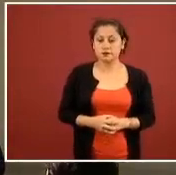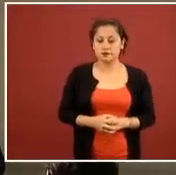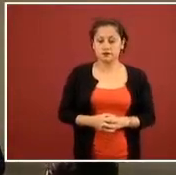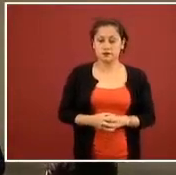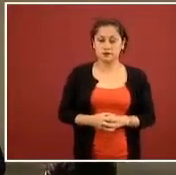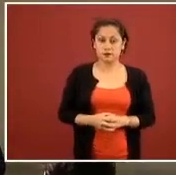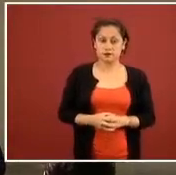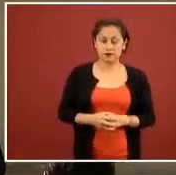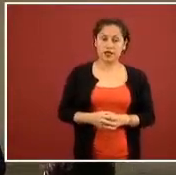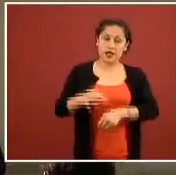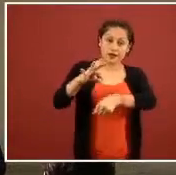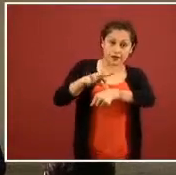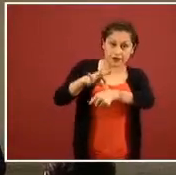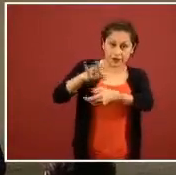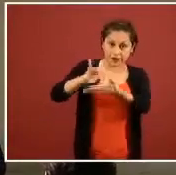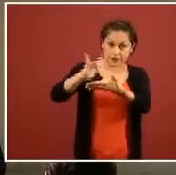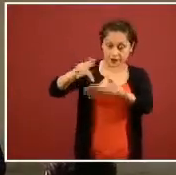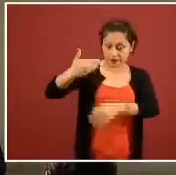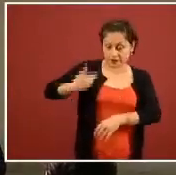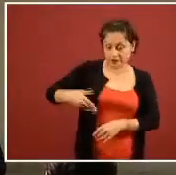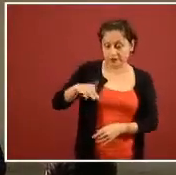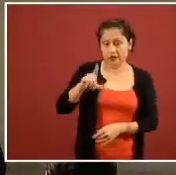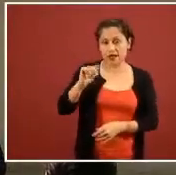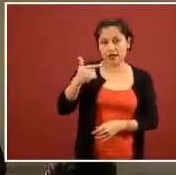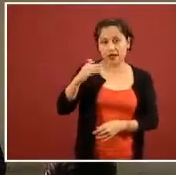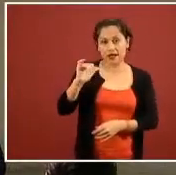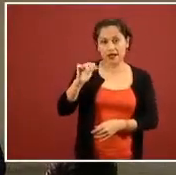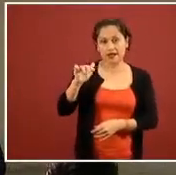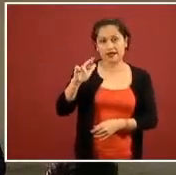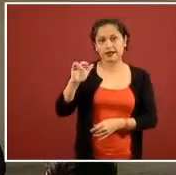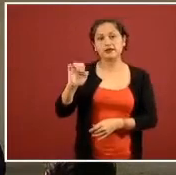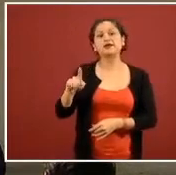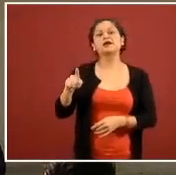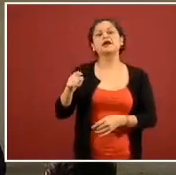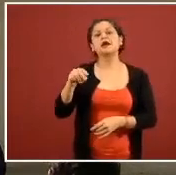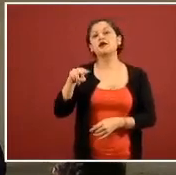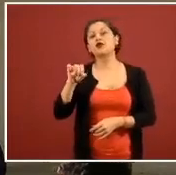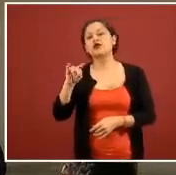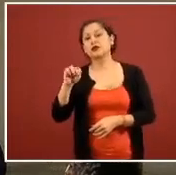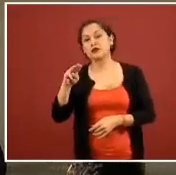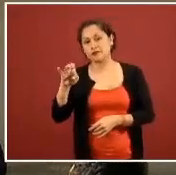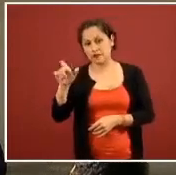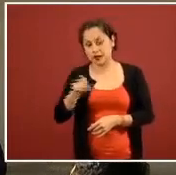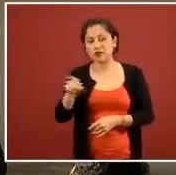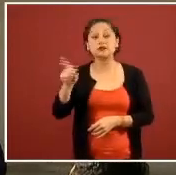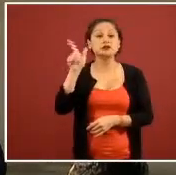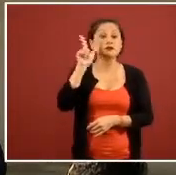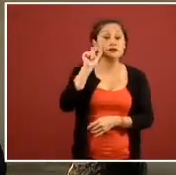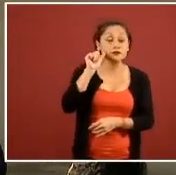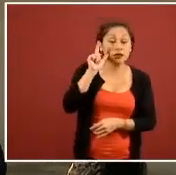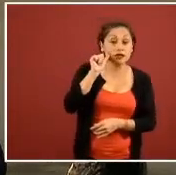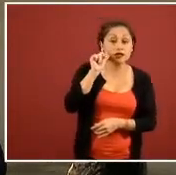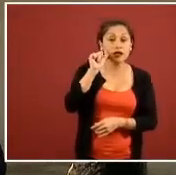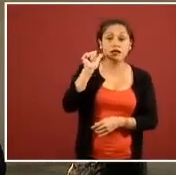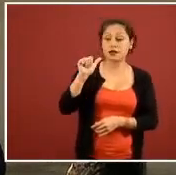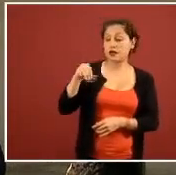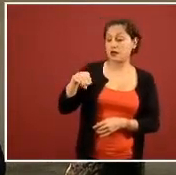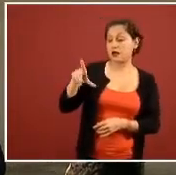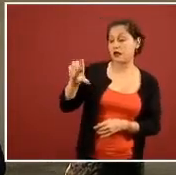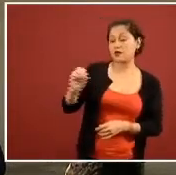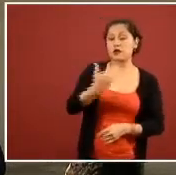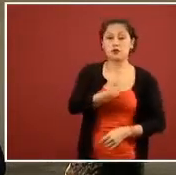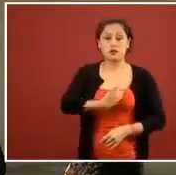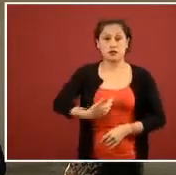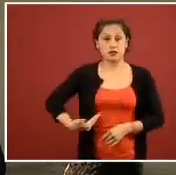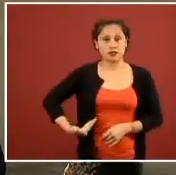Muchas gracias, doctor. Buenas noches. Bianca Aguirre, de Notimex TV. Mañana el presidente Andrés Manuel López Obrador anunció